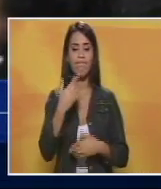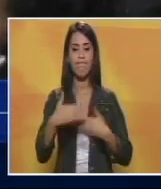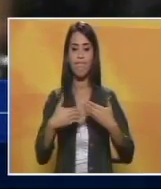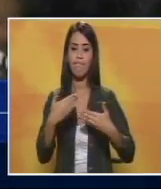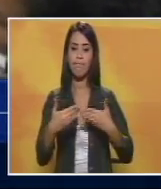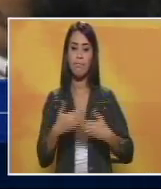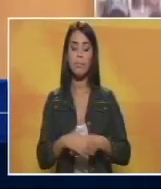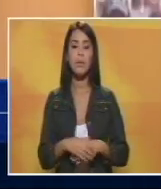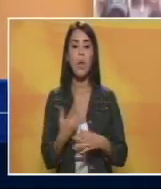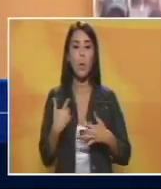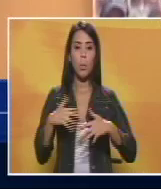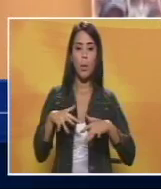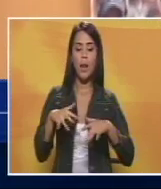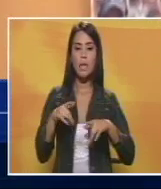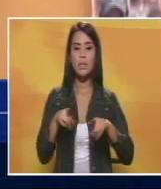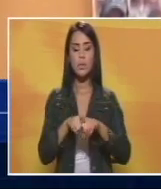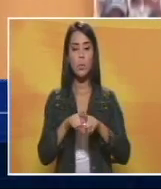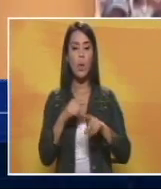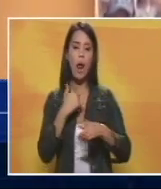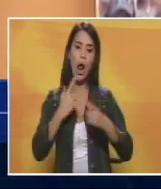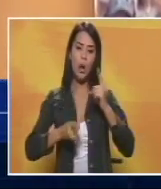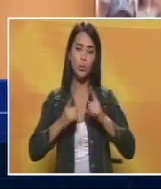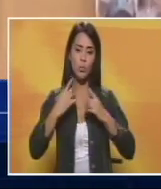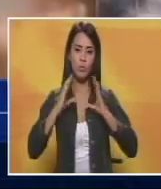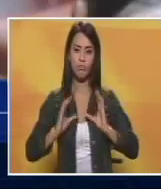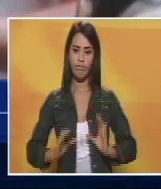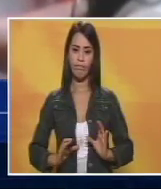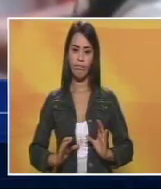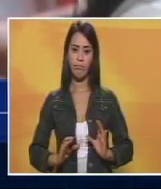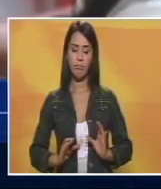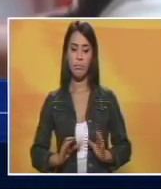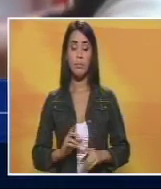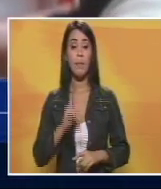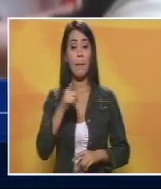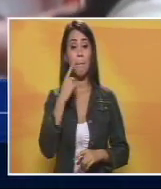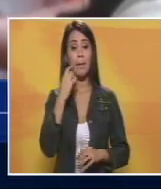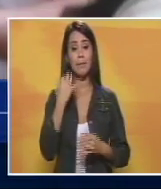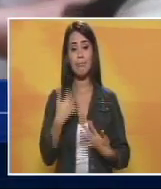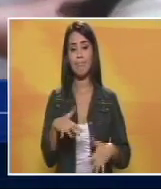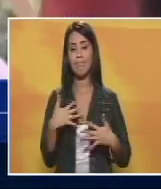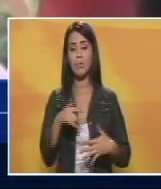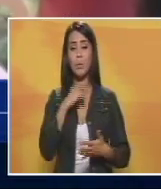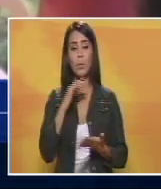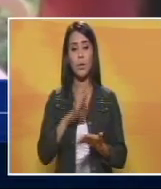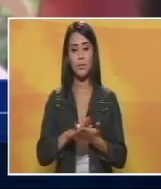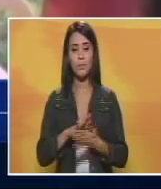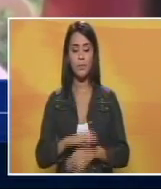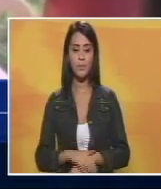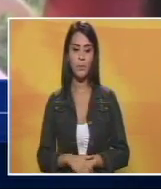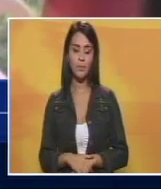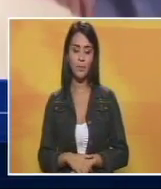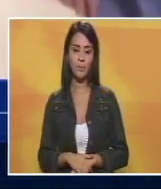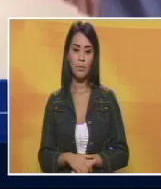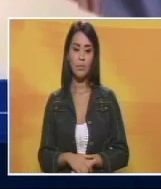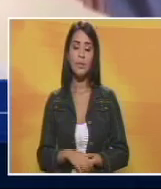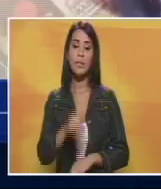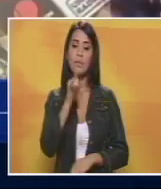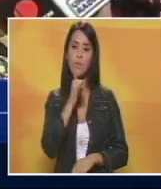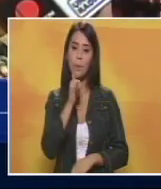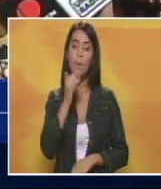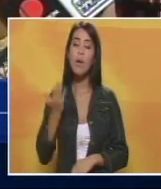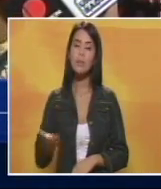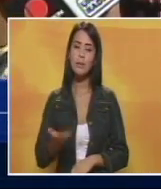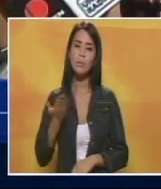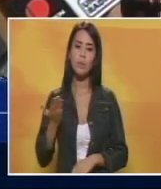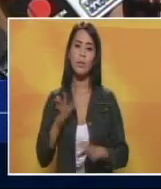secuelas como parálisis en algunas partes del cuerpo e incluso puede tener consecuencias mortales. En este sentido, enfatizó que es